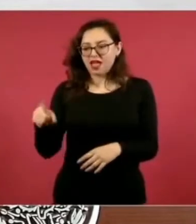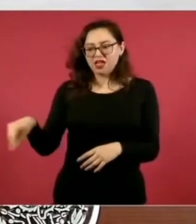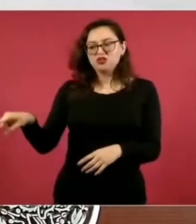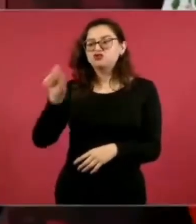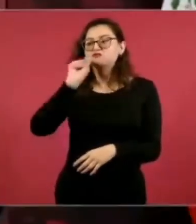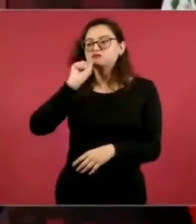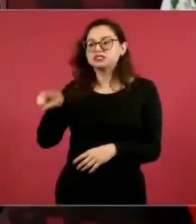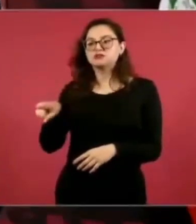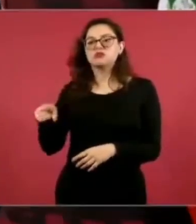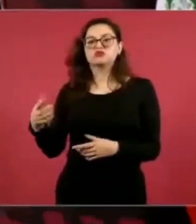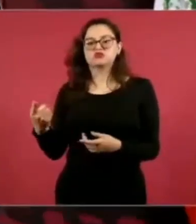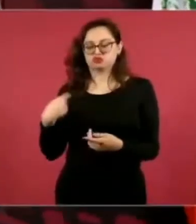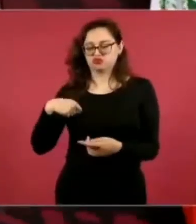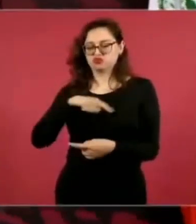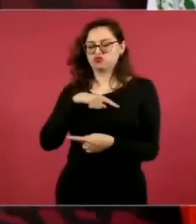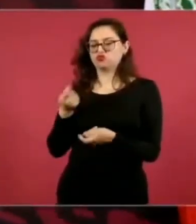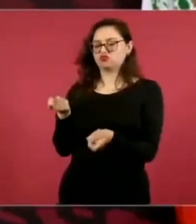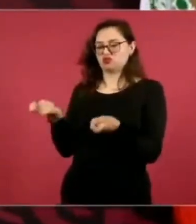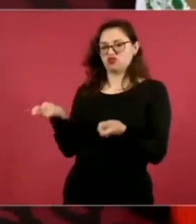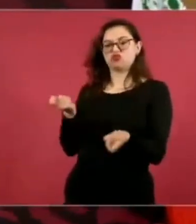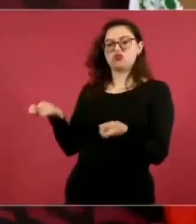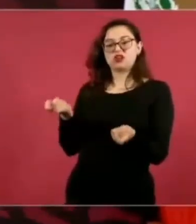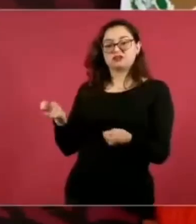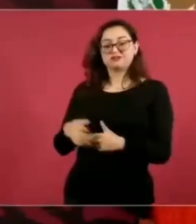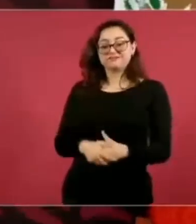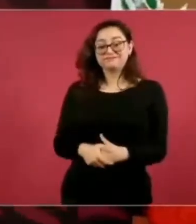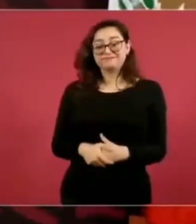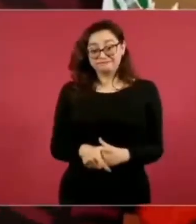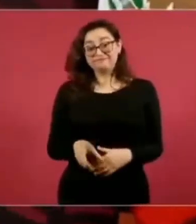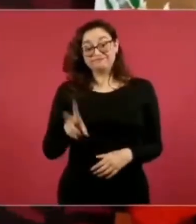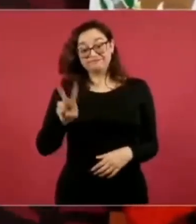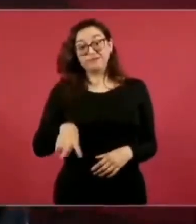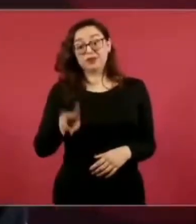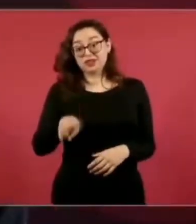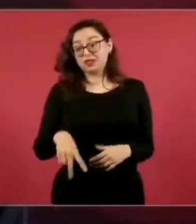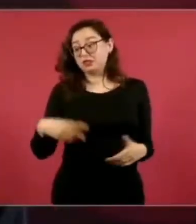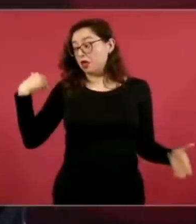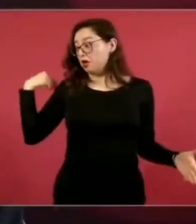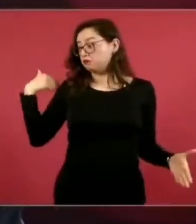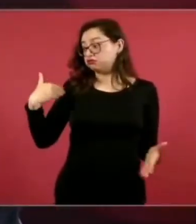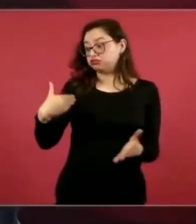lo cierto es que los presidentes